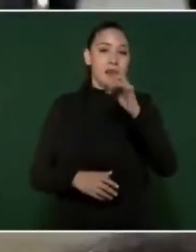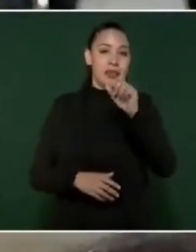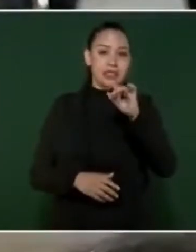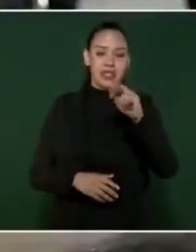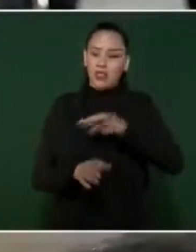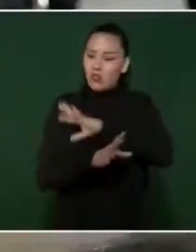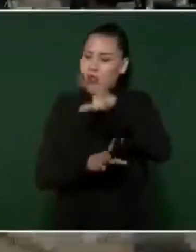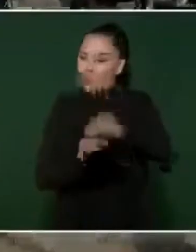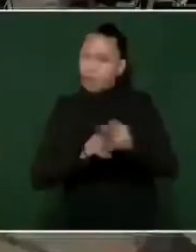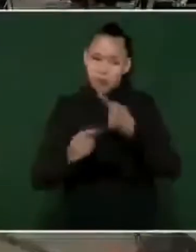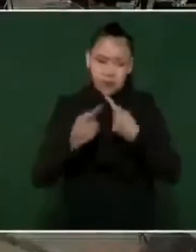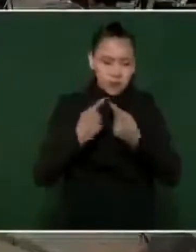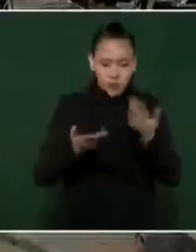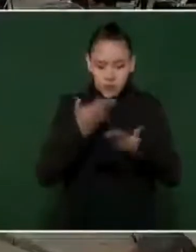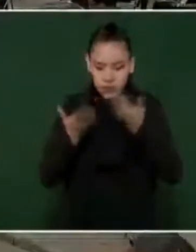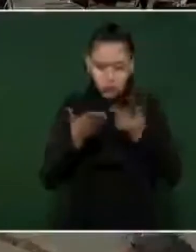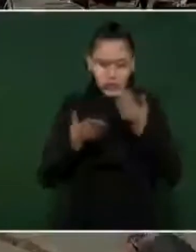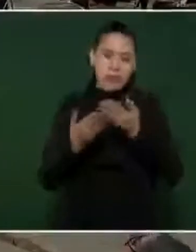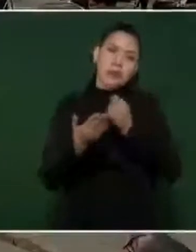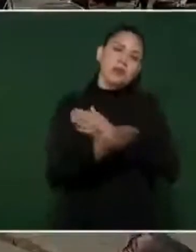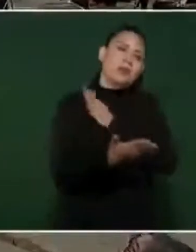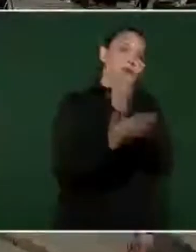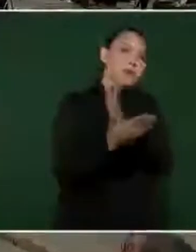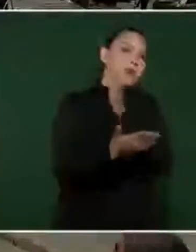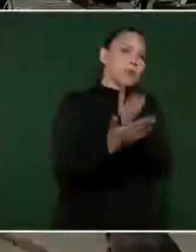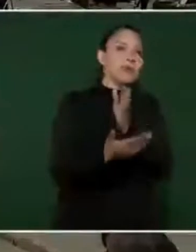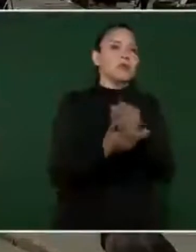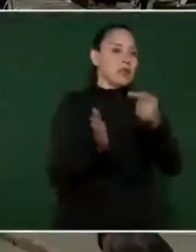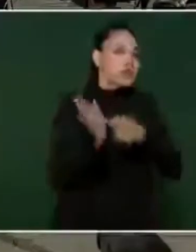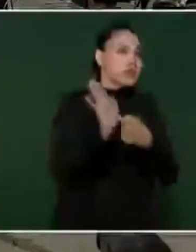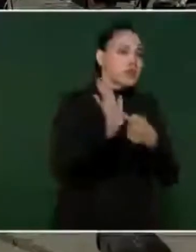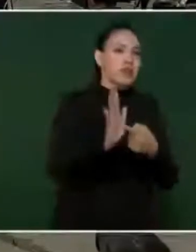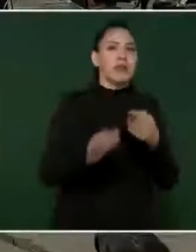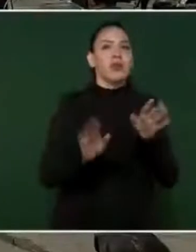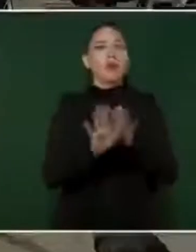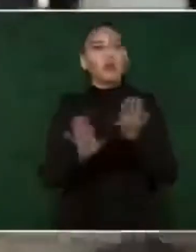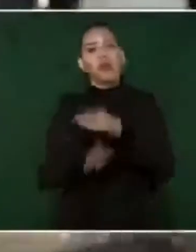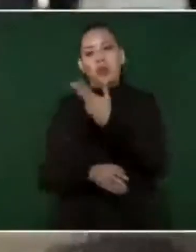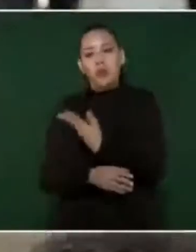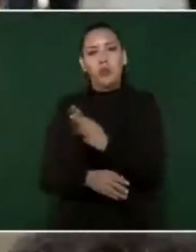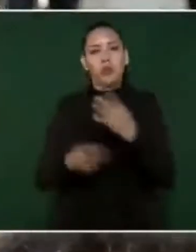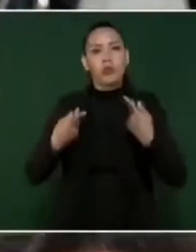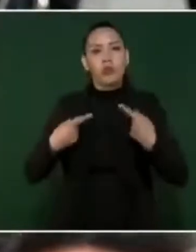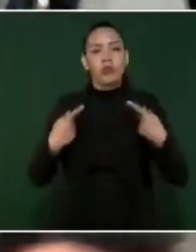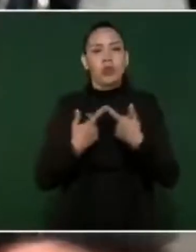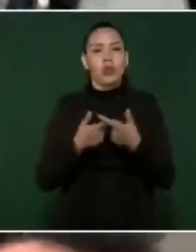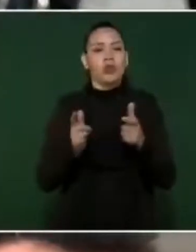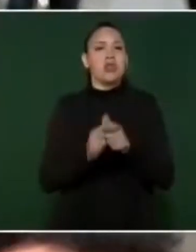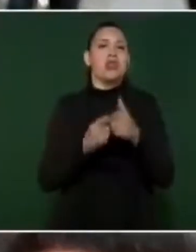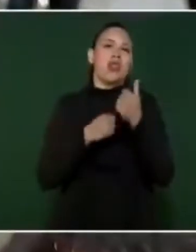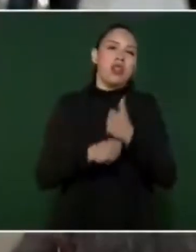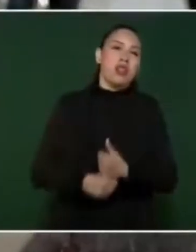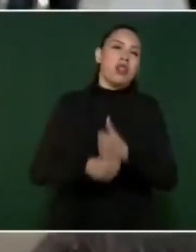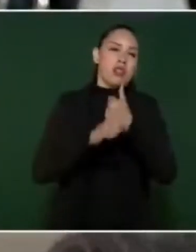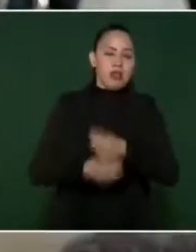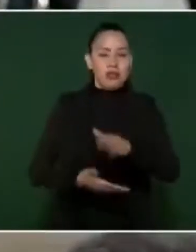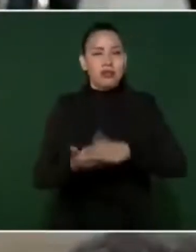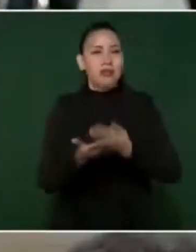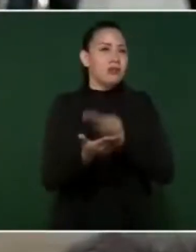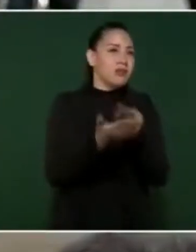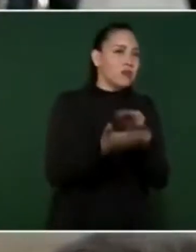eso es muy bueno, pero por otro es muy triste porque ellos están esperando y haciendo trámites y trámites continuamente. Señor